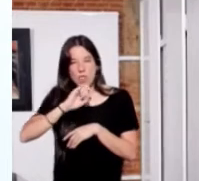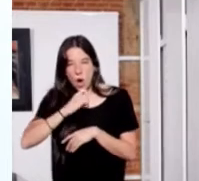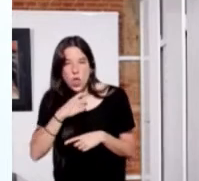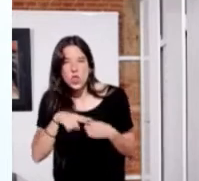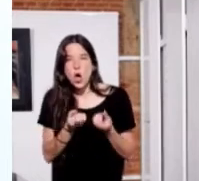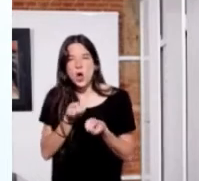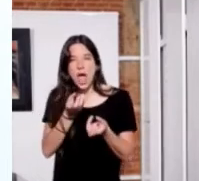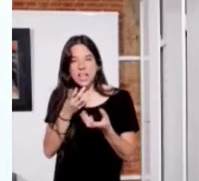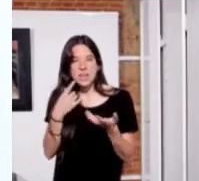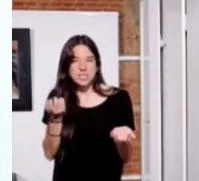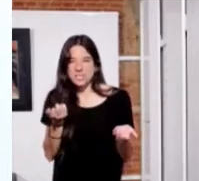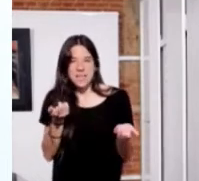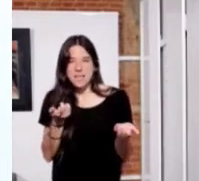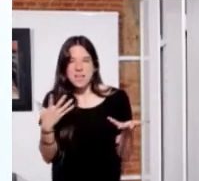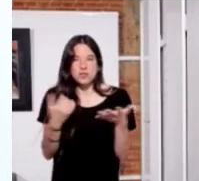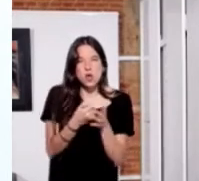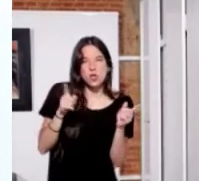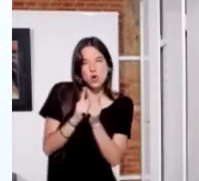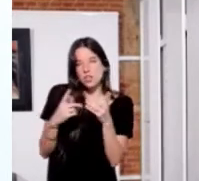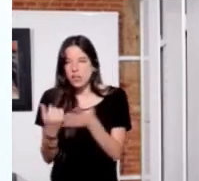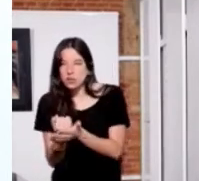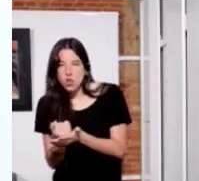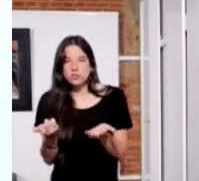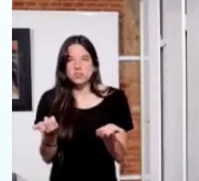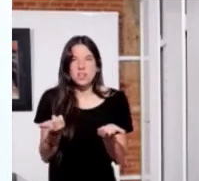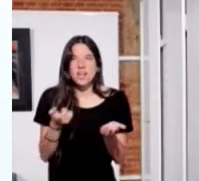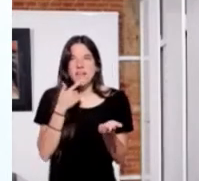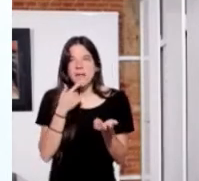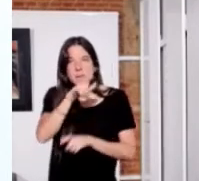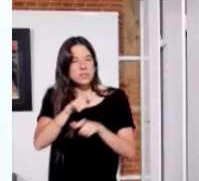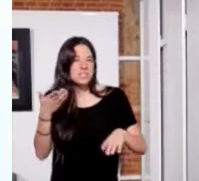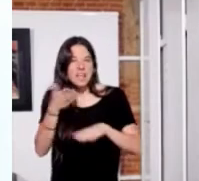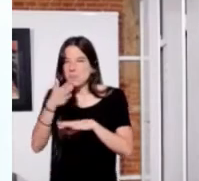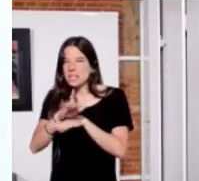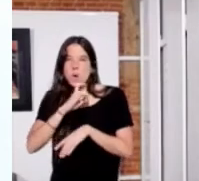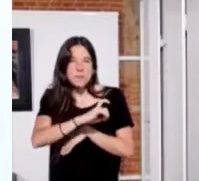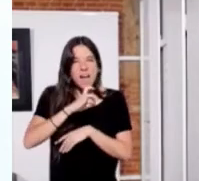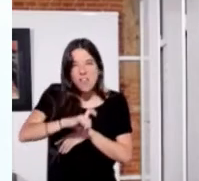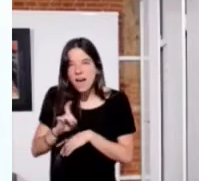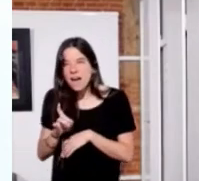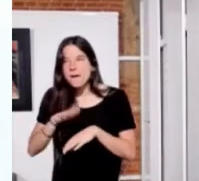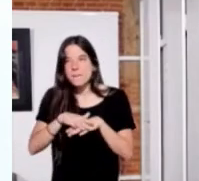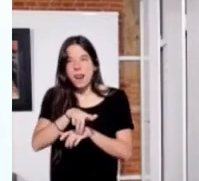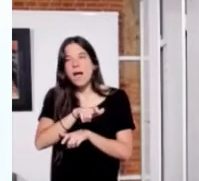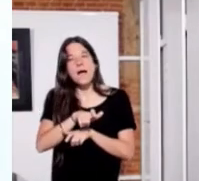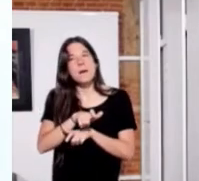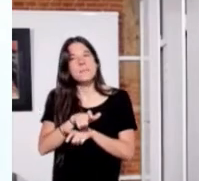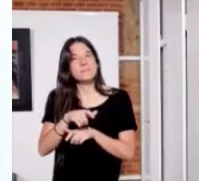de todos contra todos y todas, aquellas que representan una amenaza para la vieja